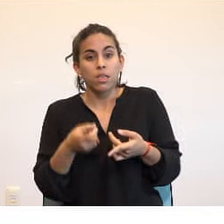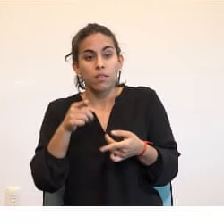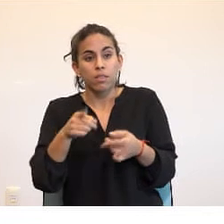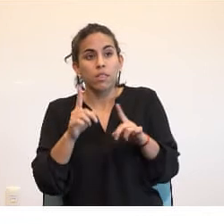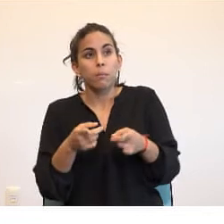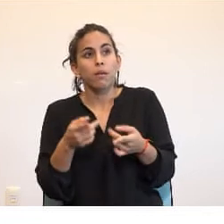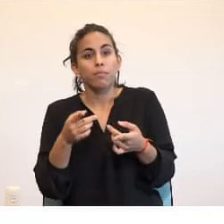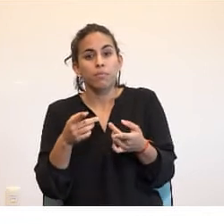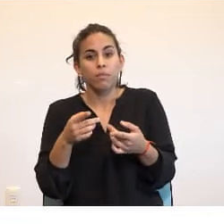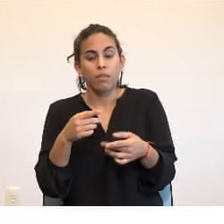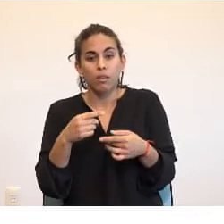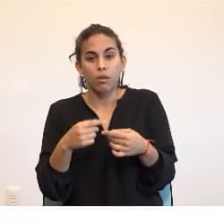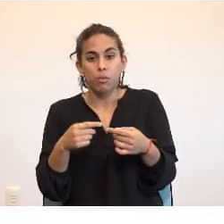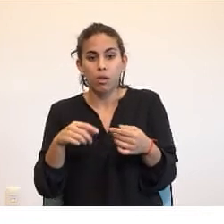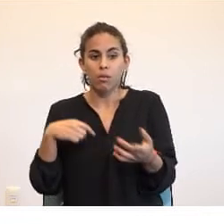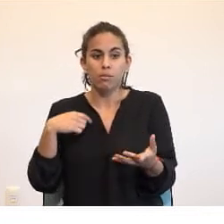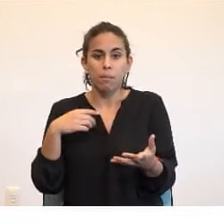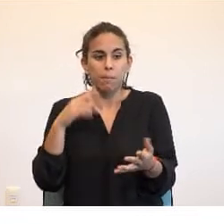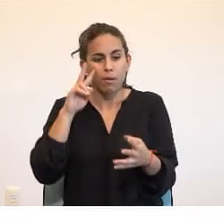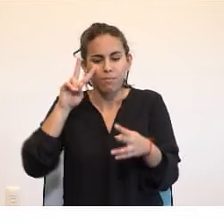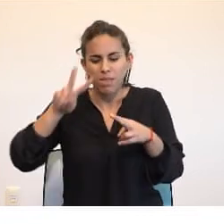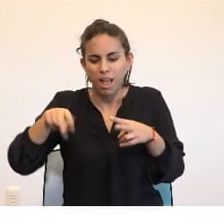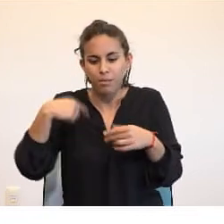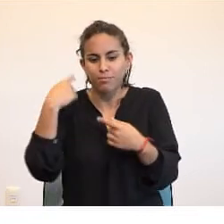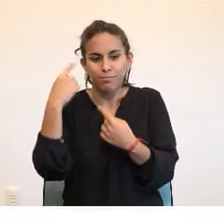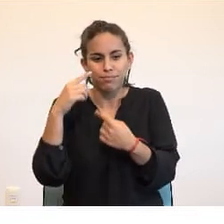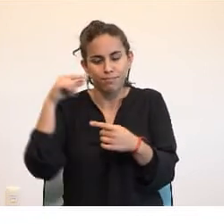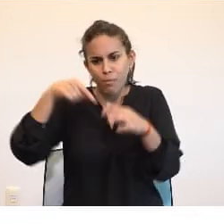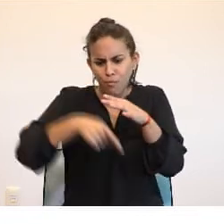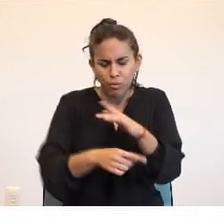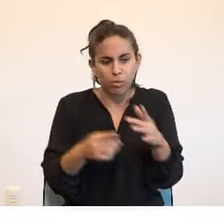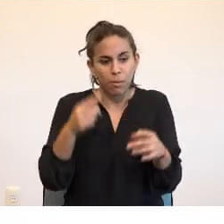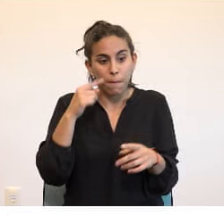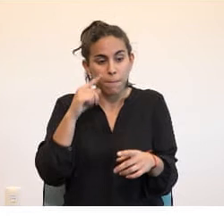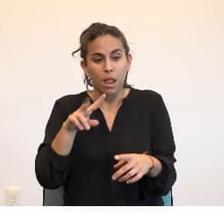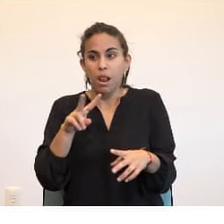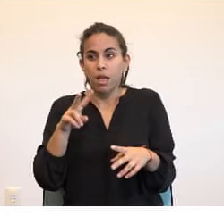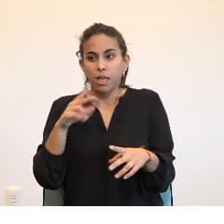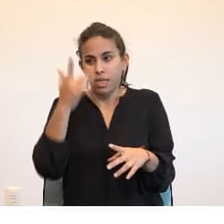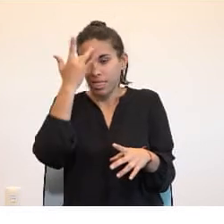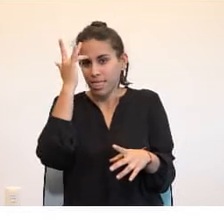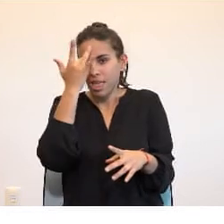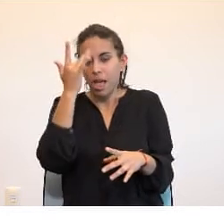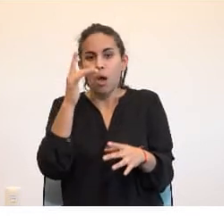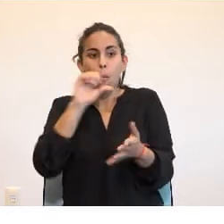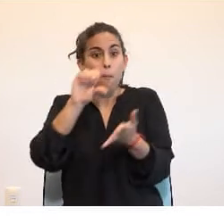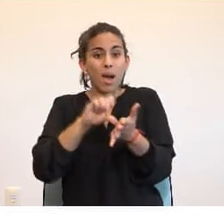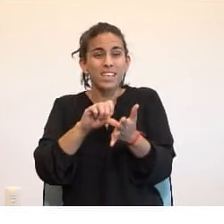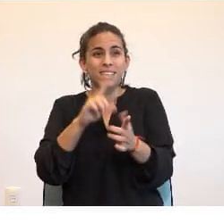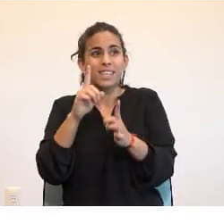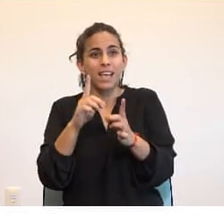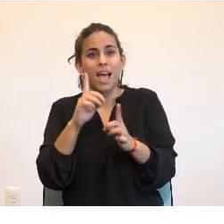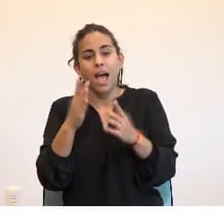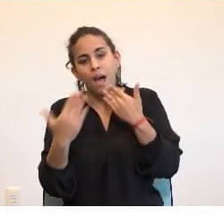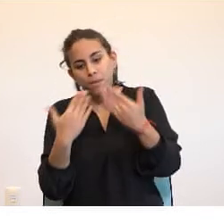de la epidermis o de la superficie. Fíjense, en la India un país del que hablamos habitualmente de los